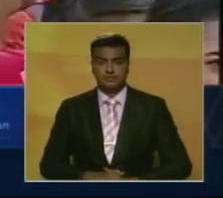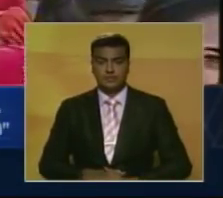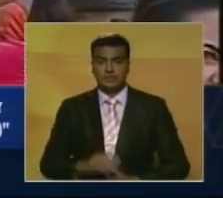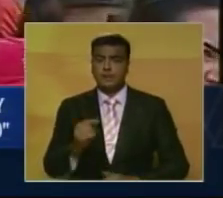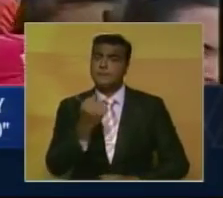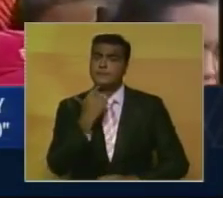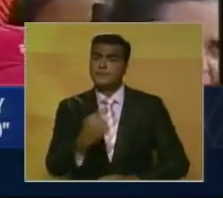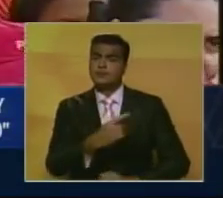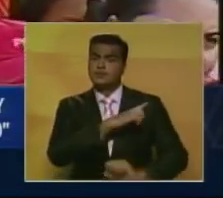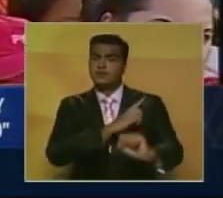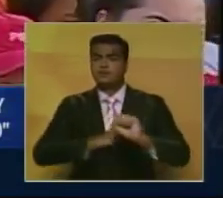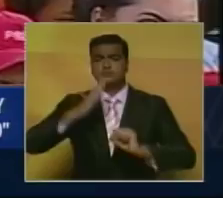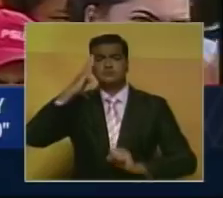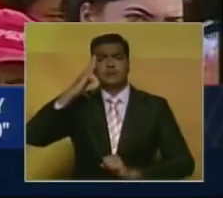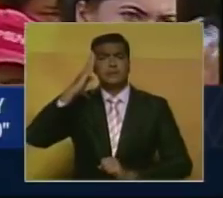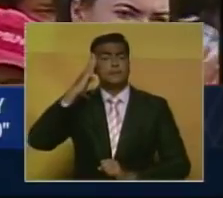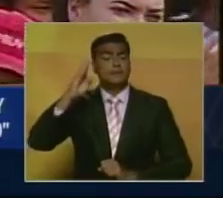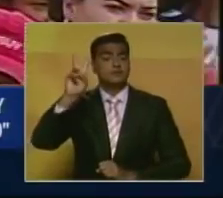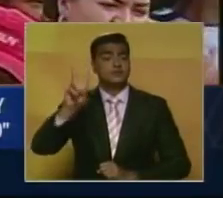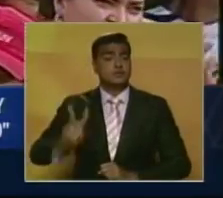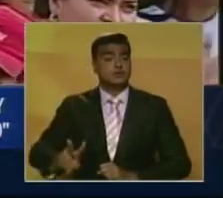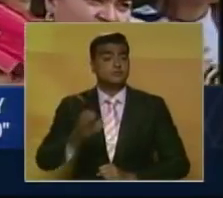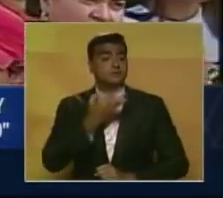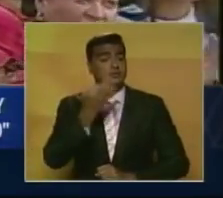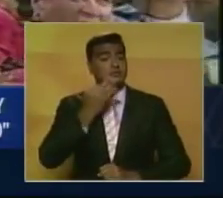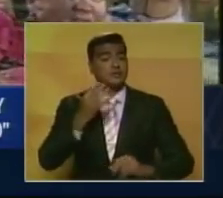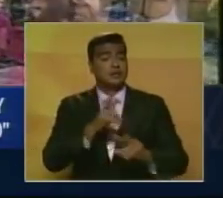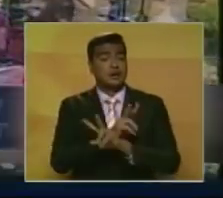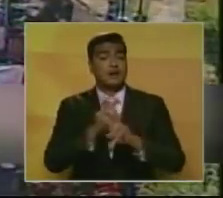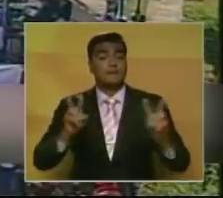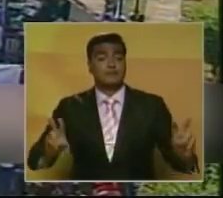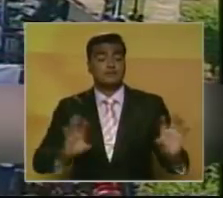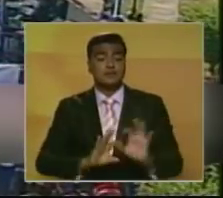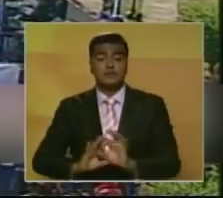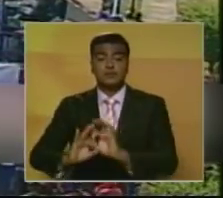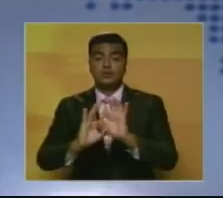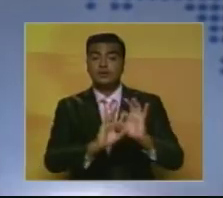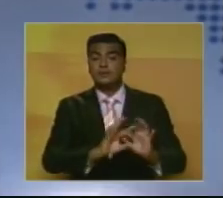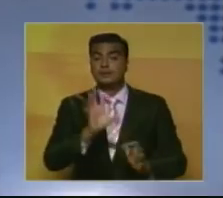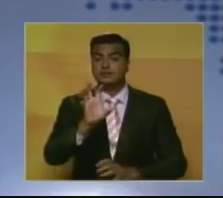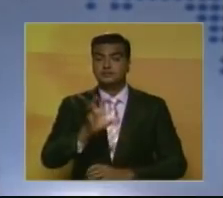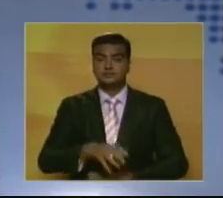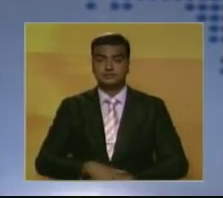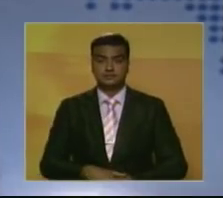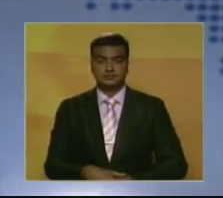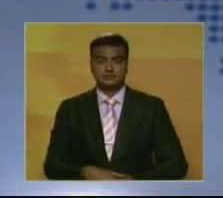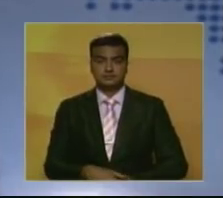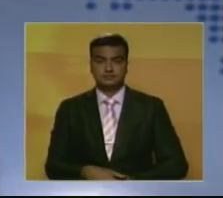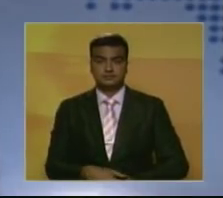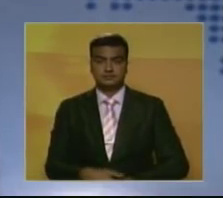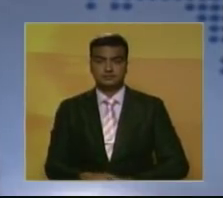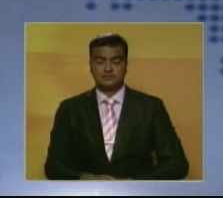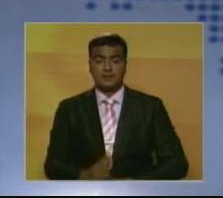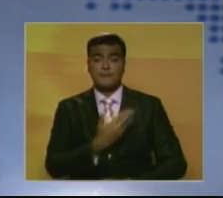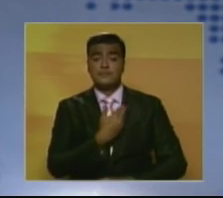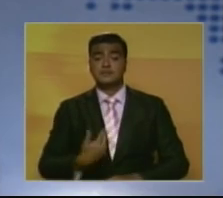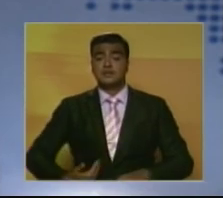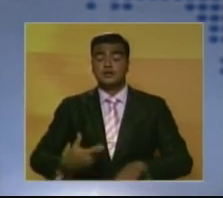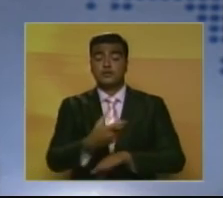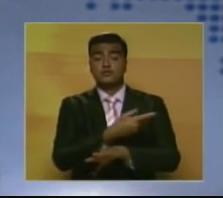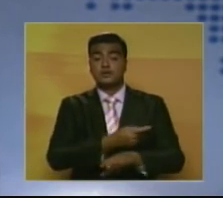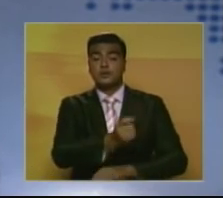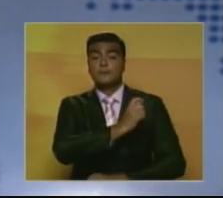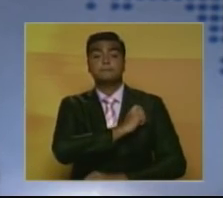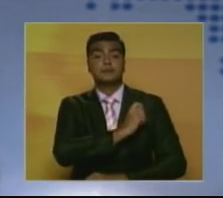Sostuvo que la Fuerza Armada venezolana está llamada a garantizar la paz y armonía en el país. El presidente del gobierno español,